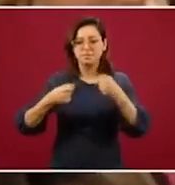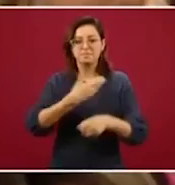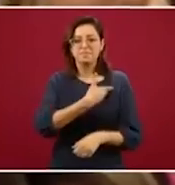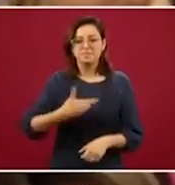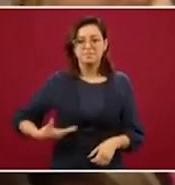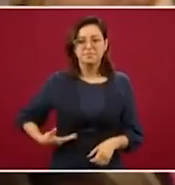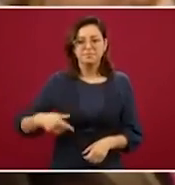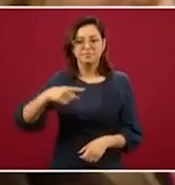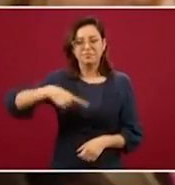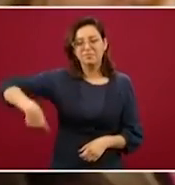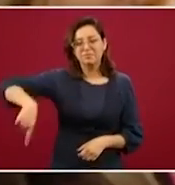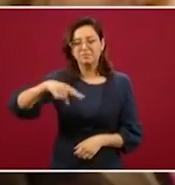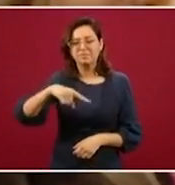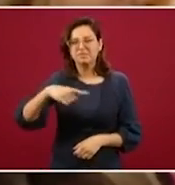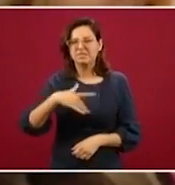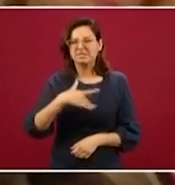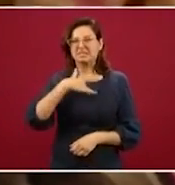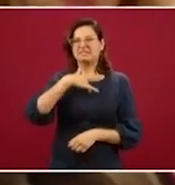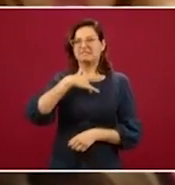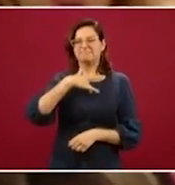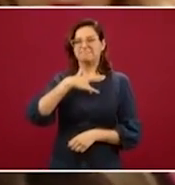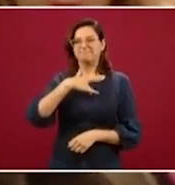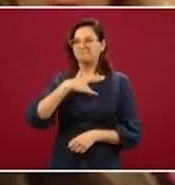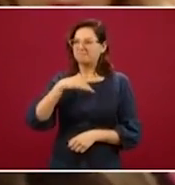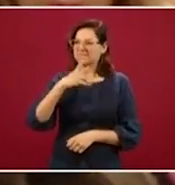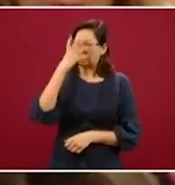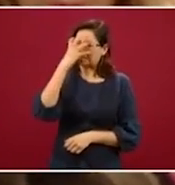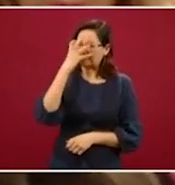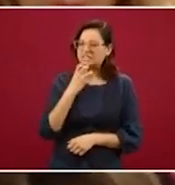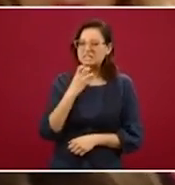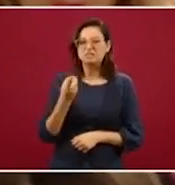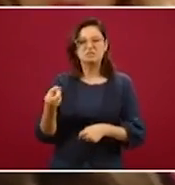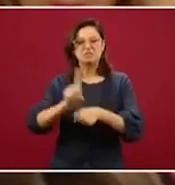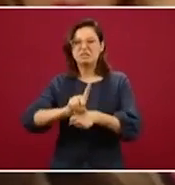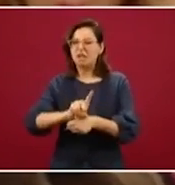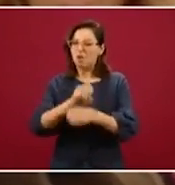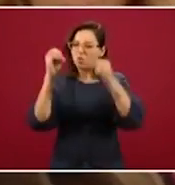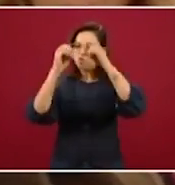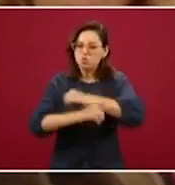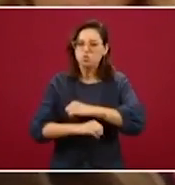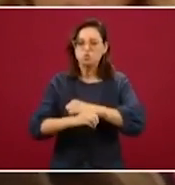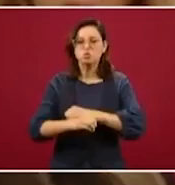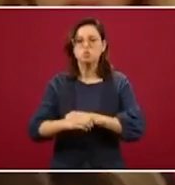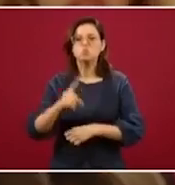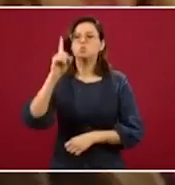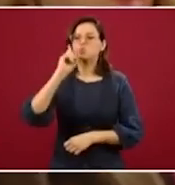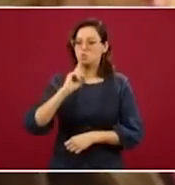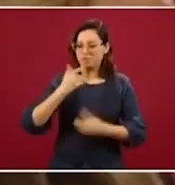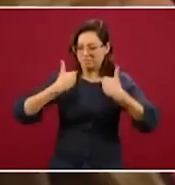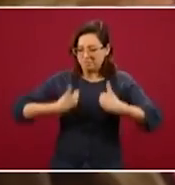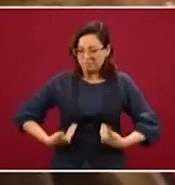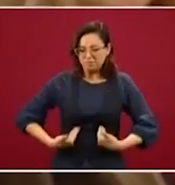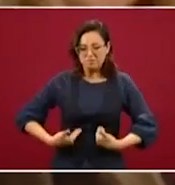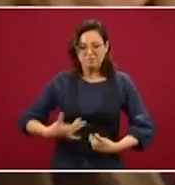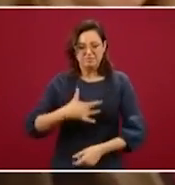de manera muy respetuosa, de manera, y se lo digo como ciudadana, como mujer y como persona.